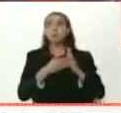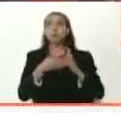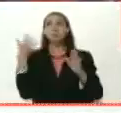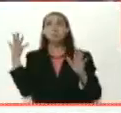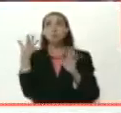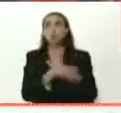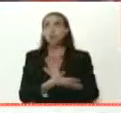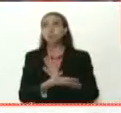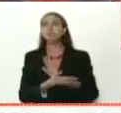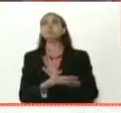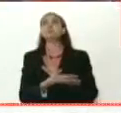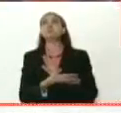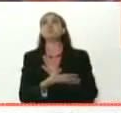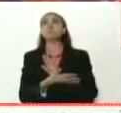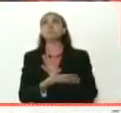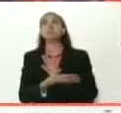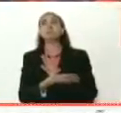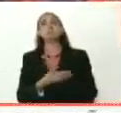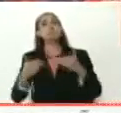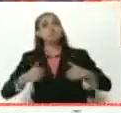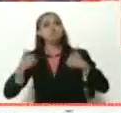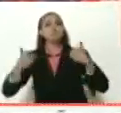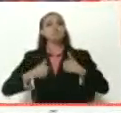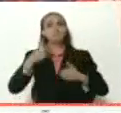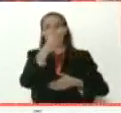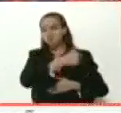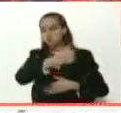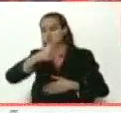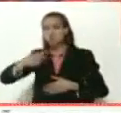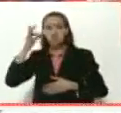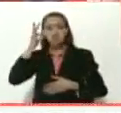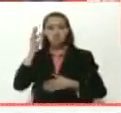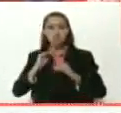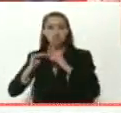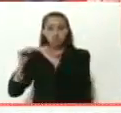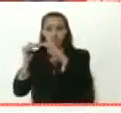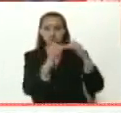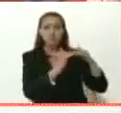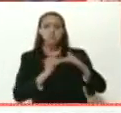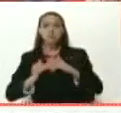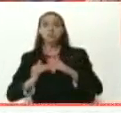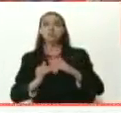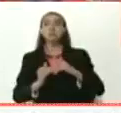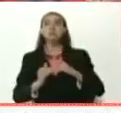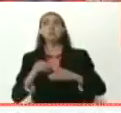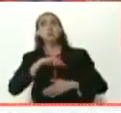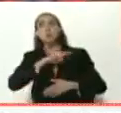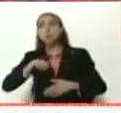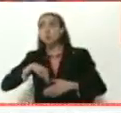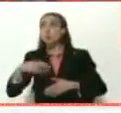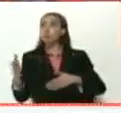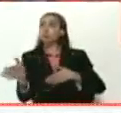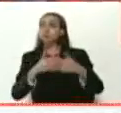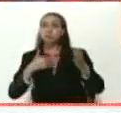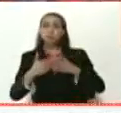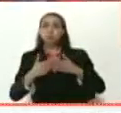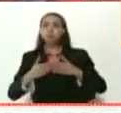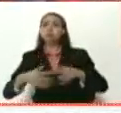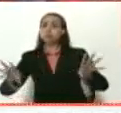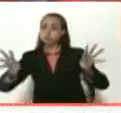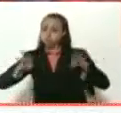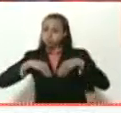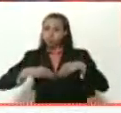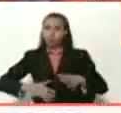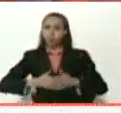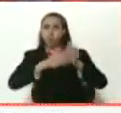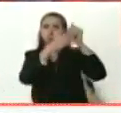vulneraron, lesionaron esas condiciones de igualdad. Y sin embargo, nuestras mujeres asumieron el